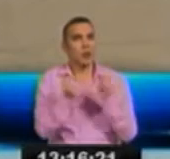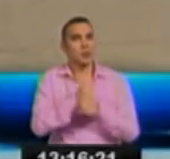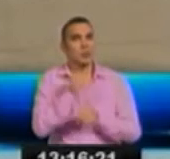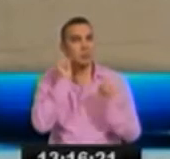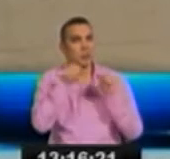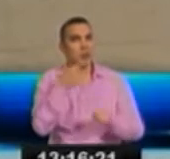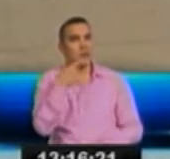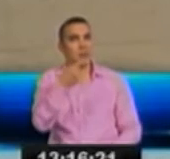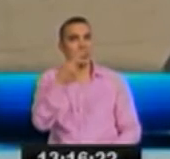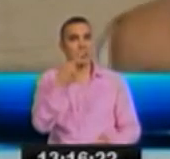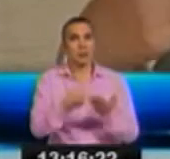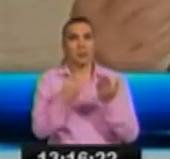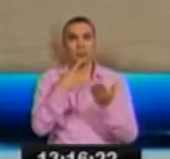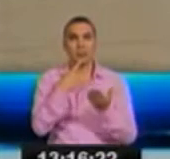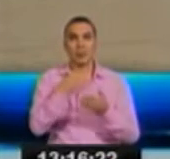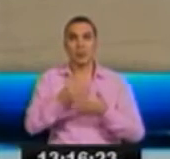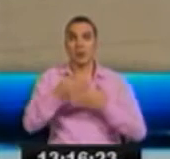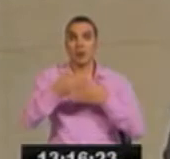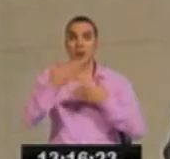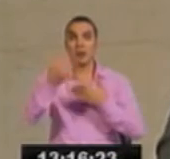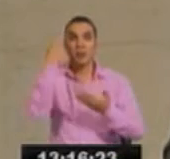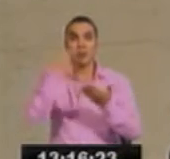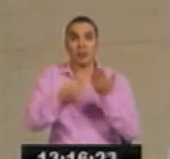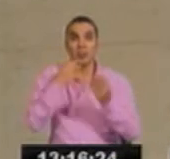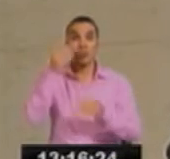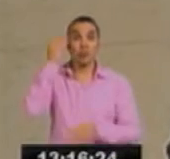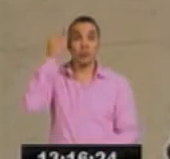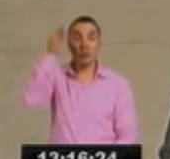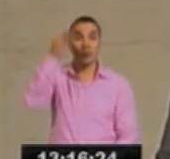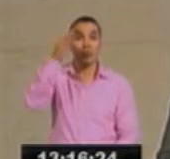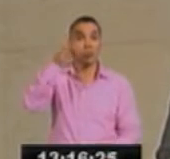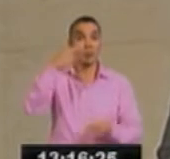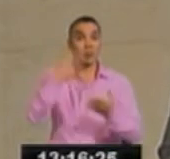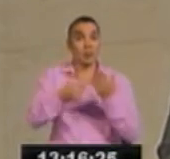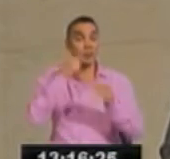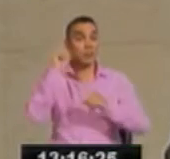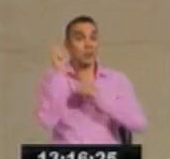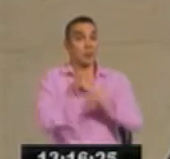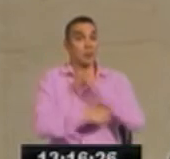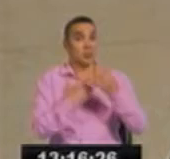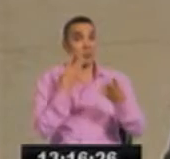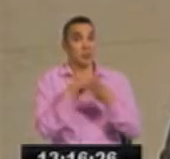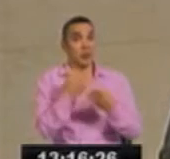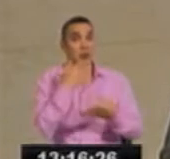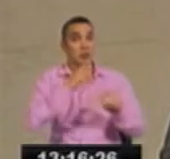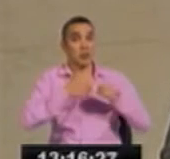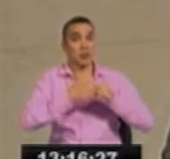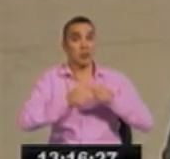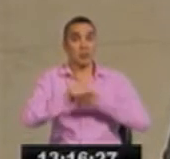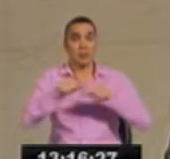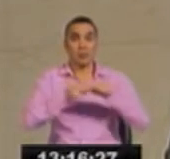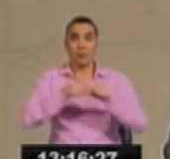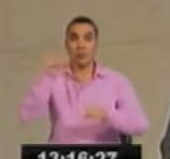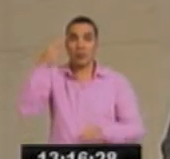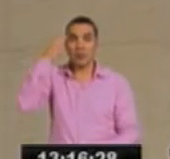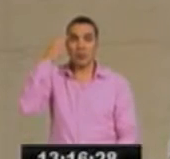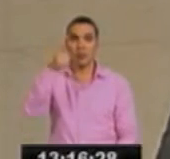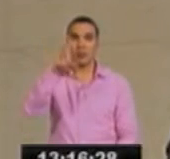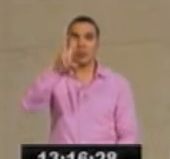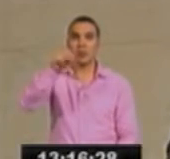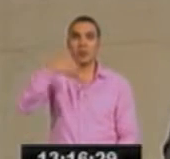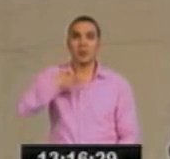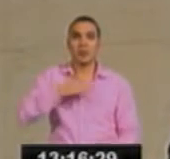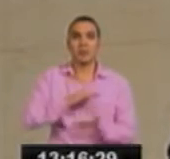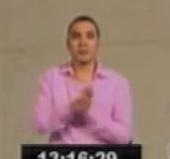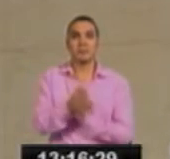podría indicar que se está adelantando para que si en un futuro él llega a ser juzgado por algún delito contra la administración del Estado, no tenga ni